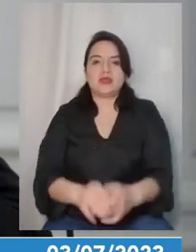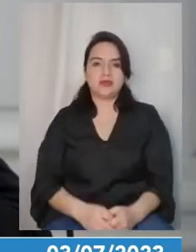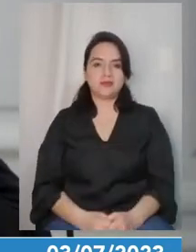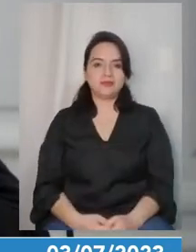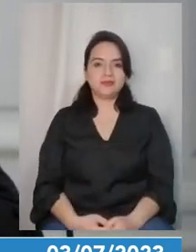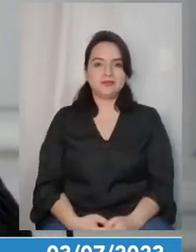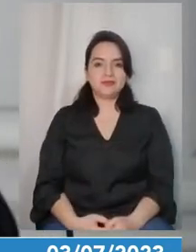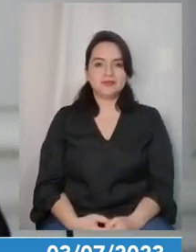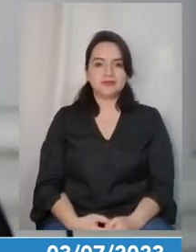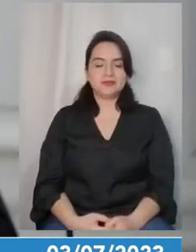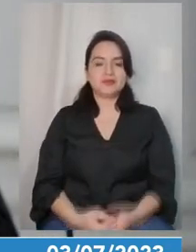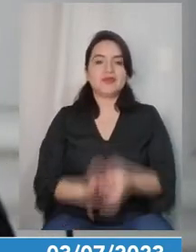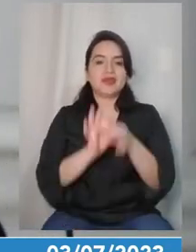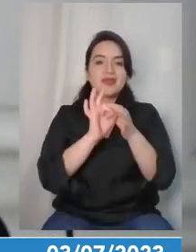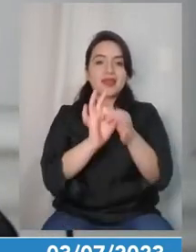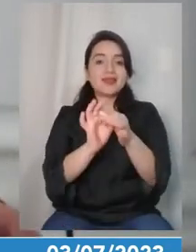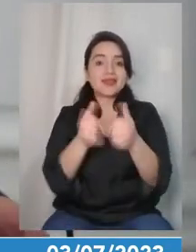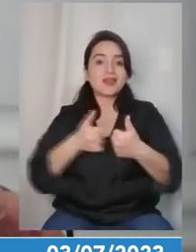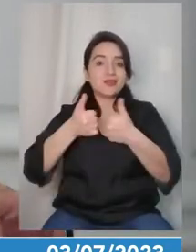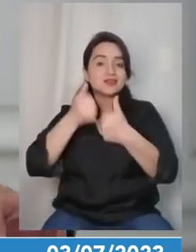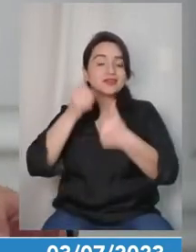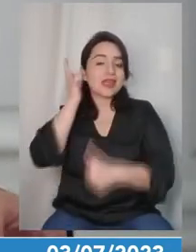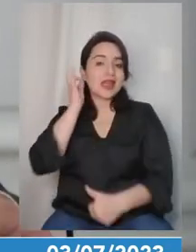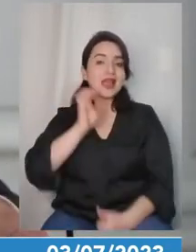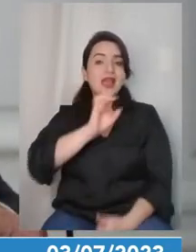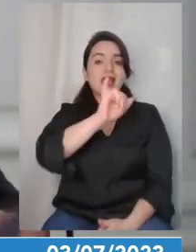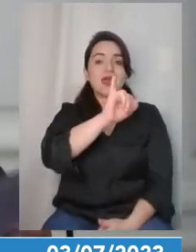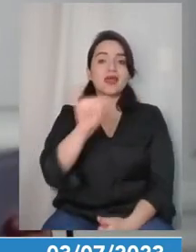Gracias, consejera Zúñiga. Tiene la palabra entonces